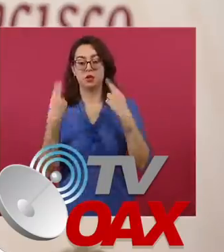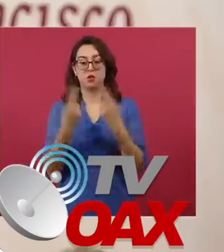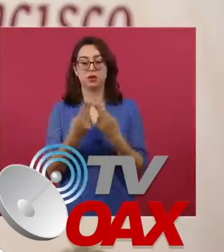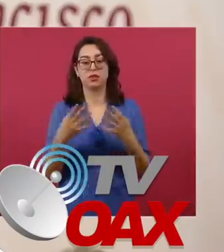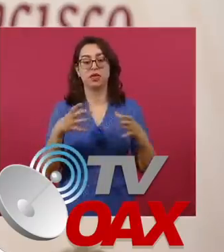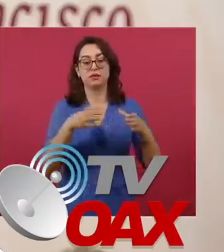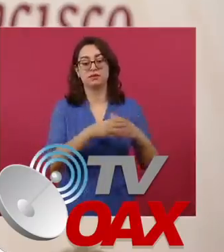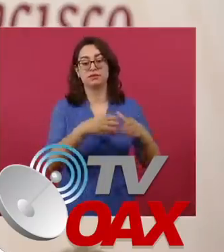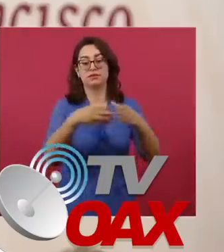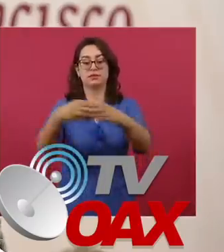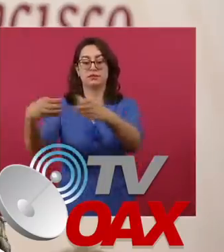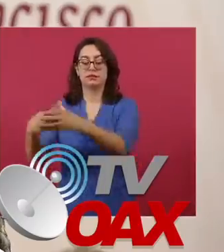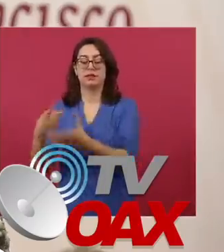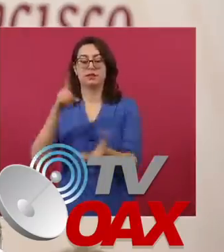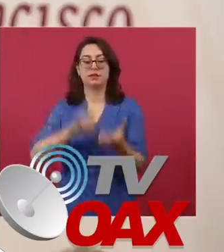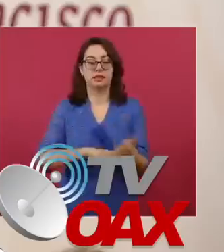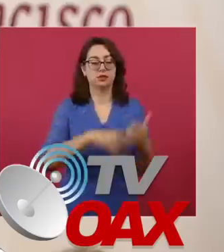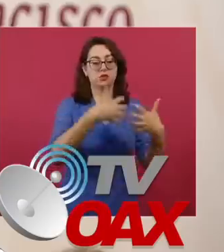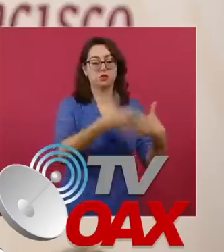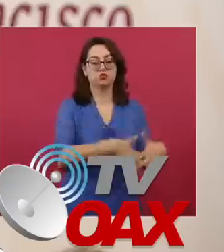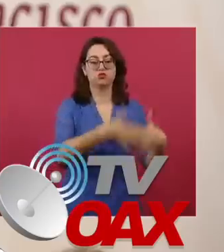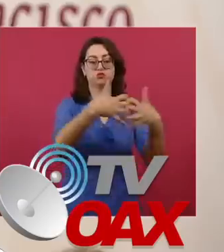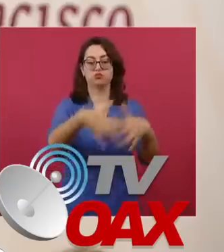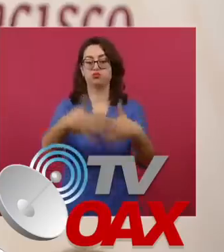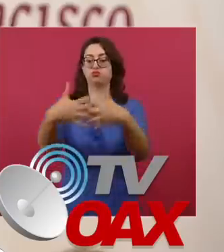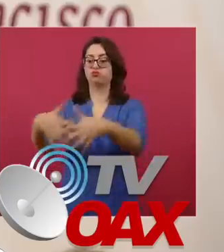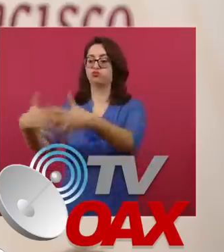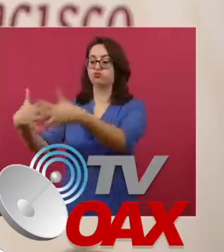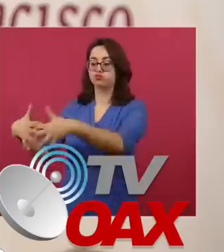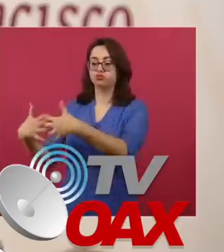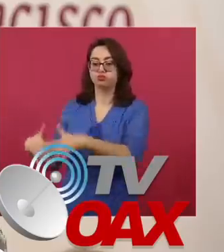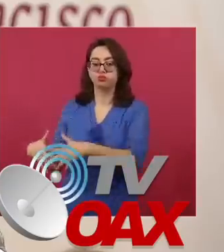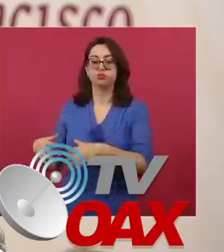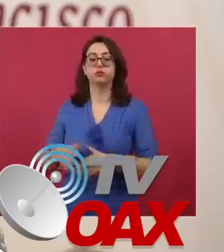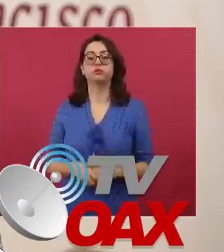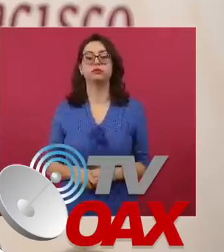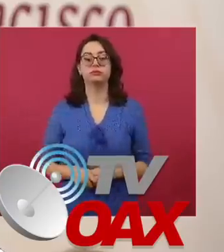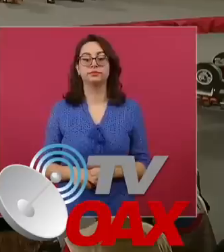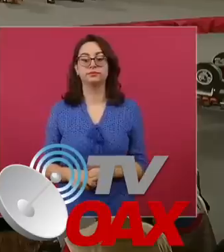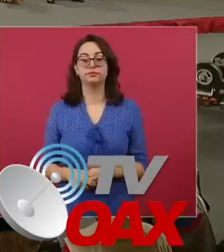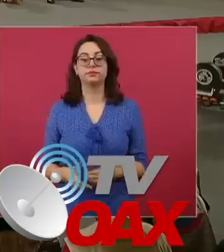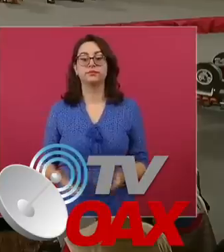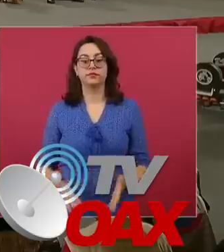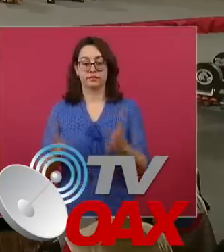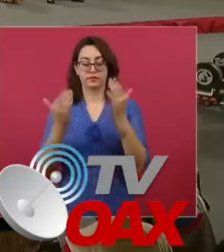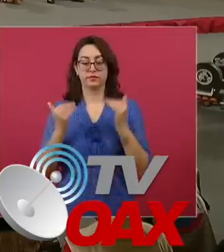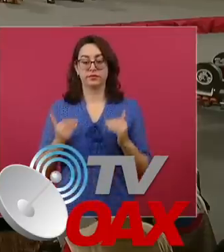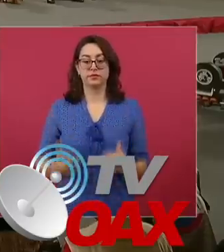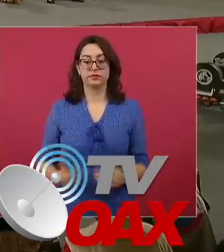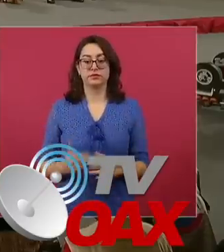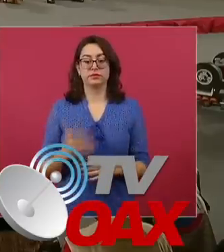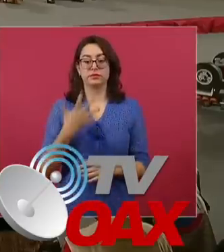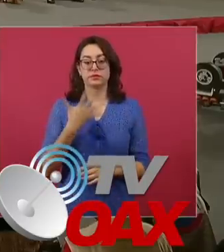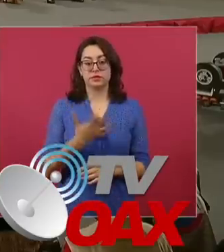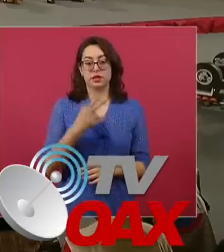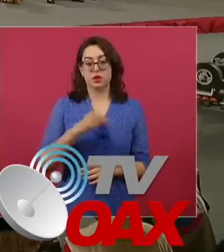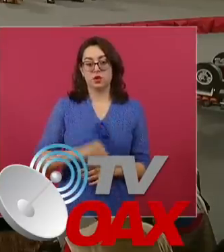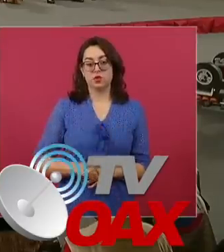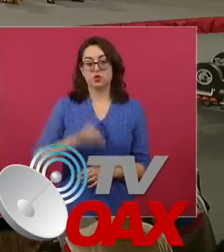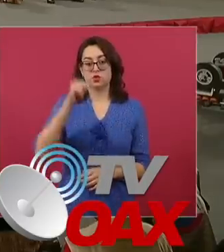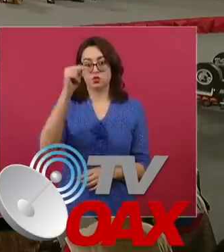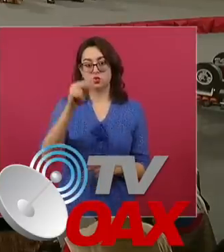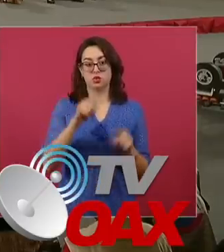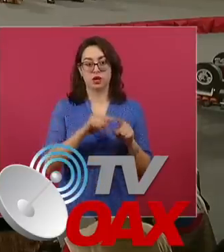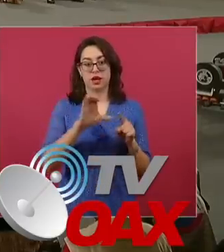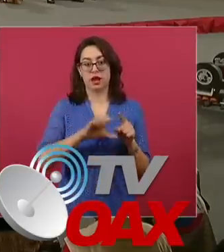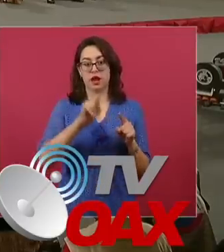nuestros tramos. Si pasamos al tramo 5 Norte, que va de Cancún a Playa del